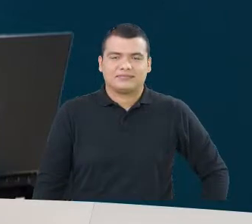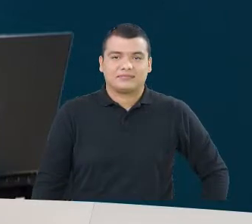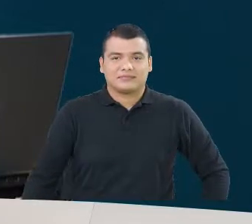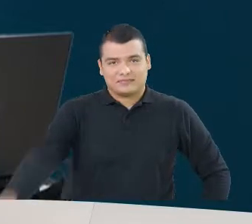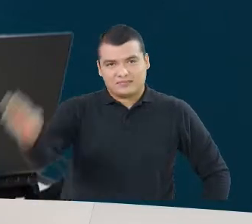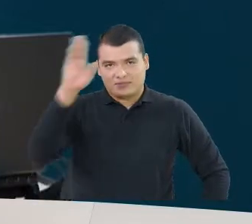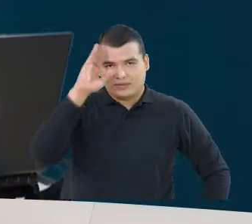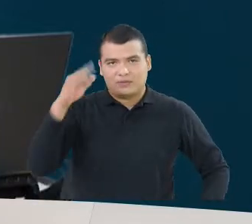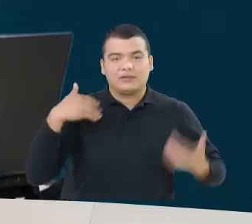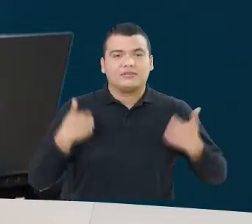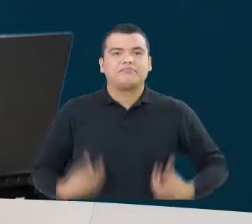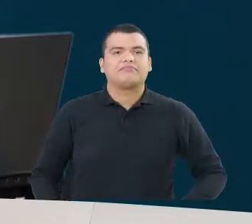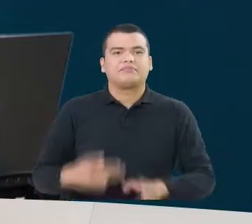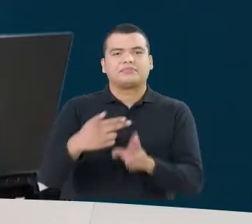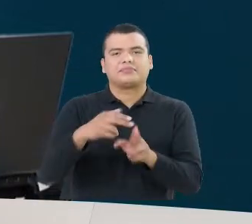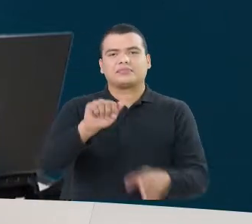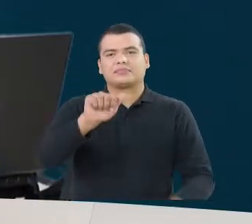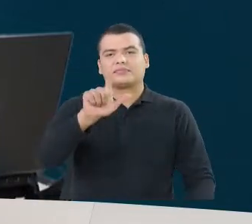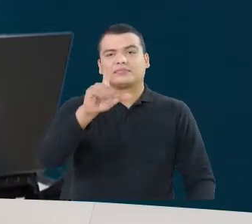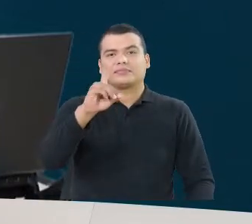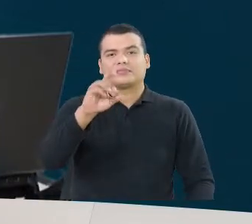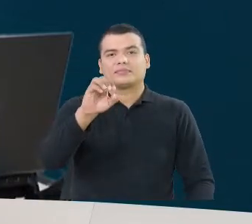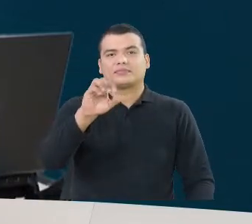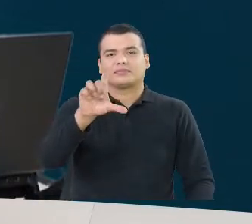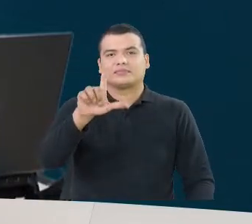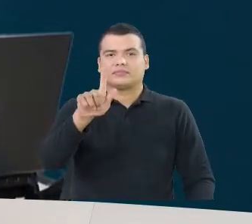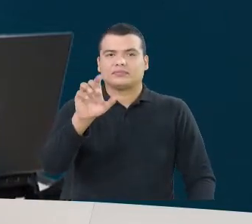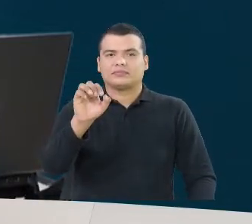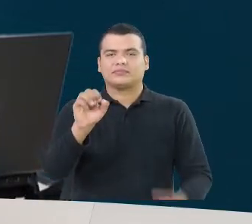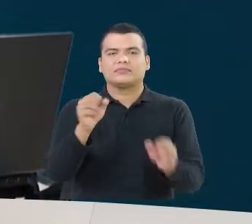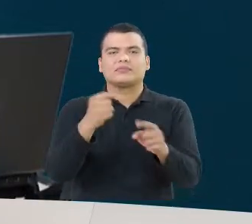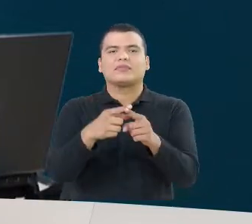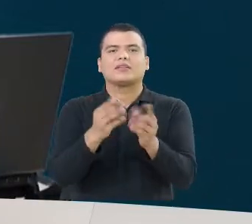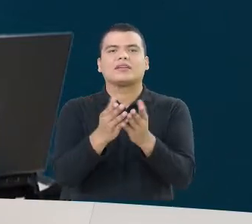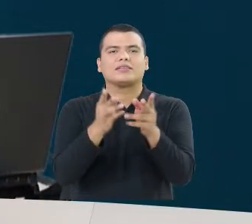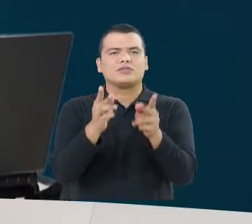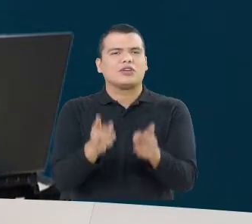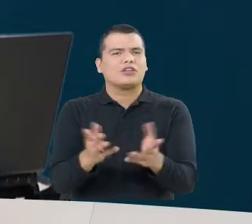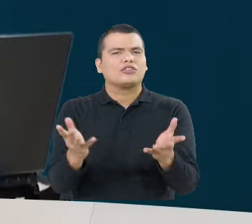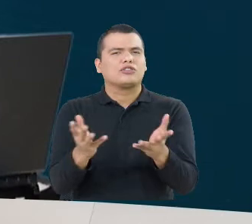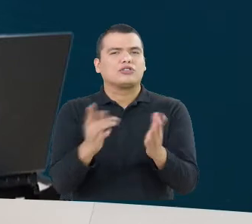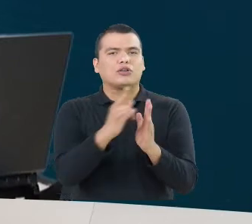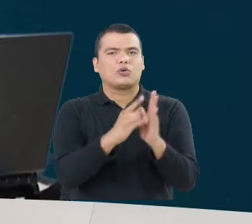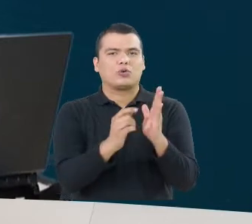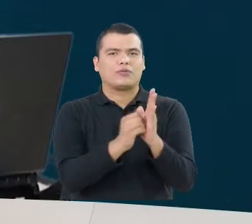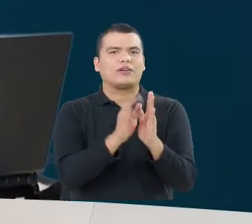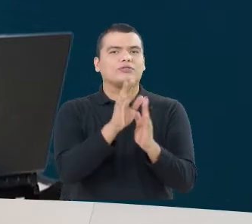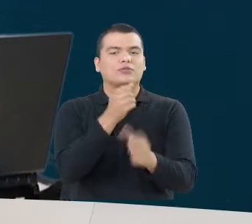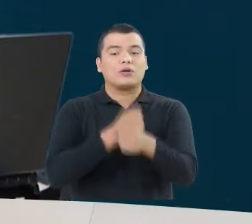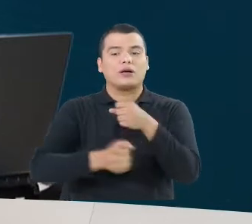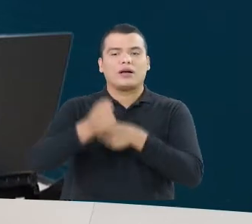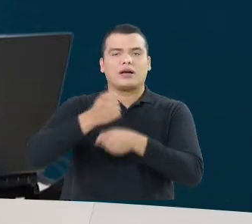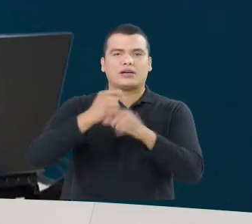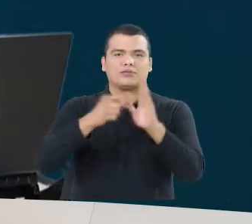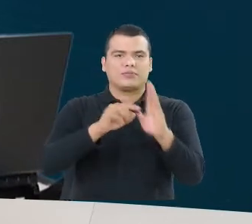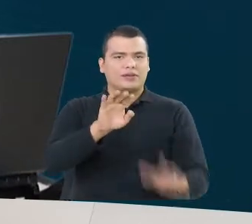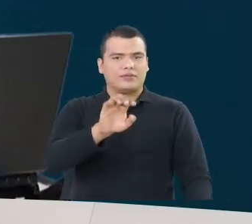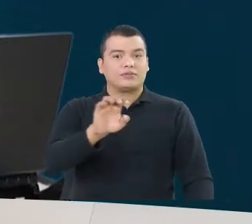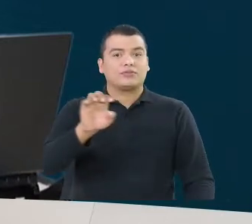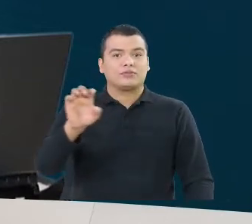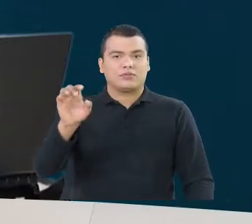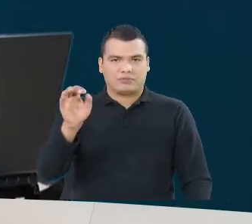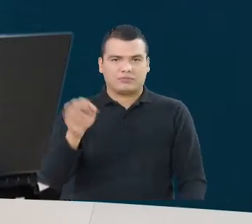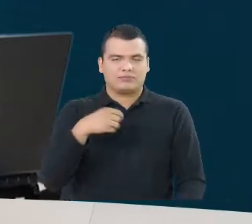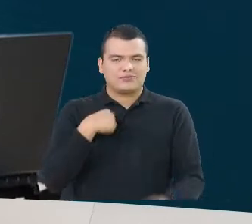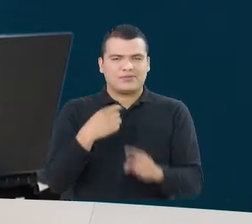Hola, mi nombre es Adolfo Espina, soy egresado de la Universidad Autónoma de Occidente en el año 99. Les vengo a